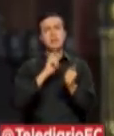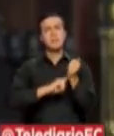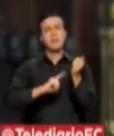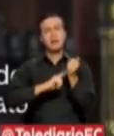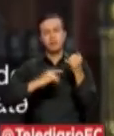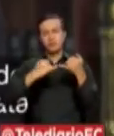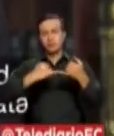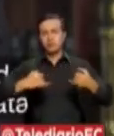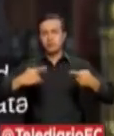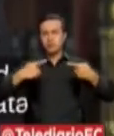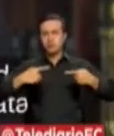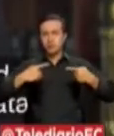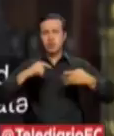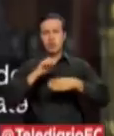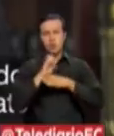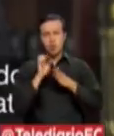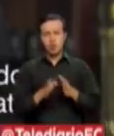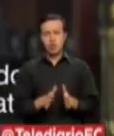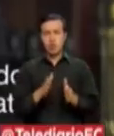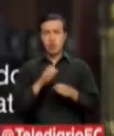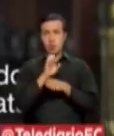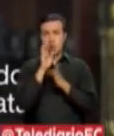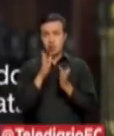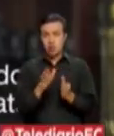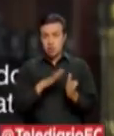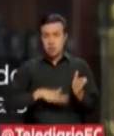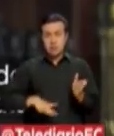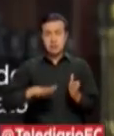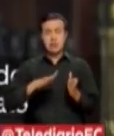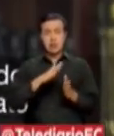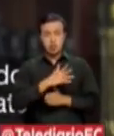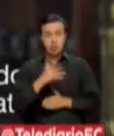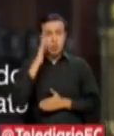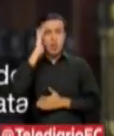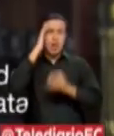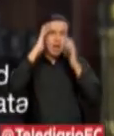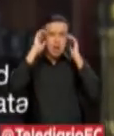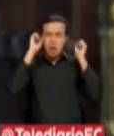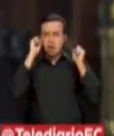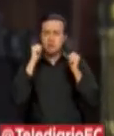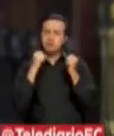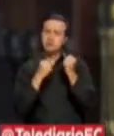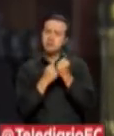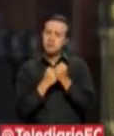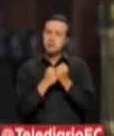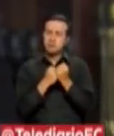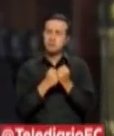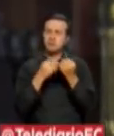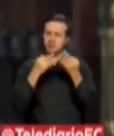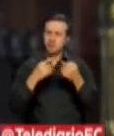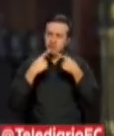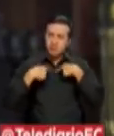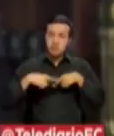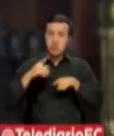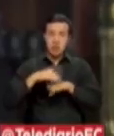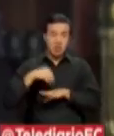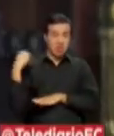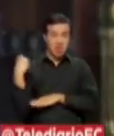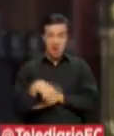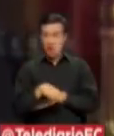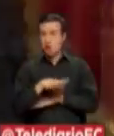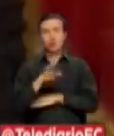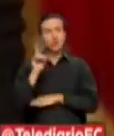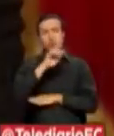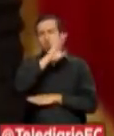de frontera a nuestros compatriotas que han sufrido momentos de terror en san lorenzo un ataque les aseguro que no vamos a dejarlos